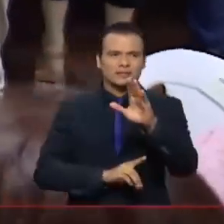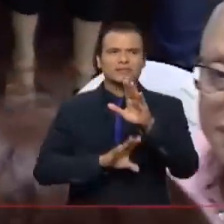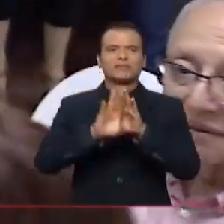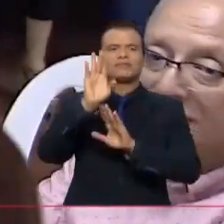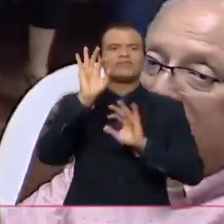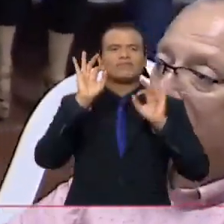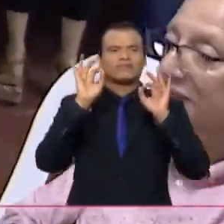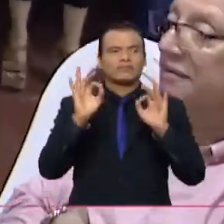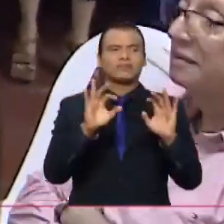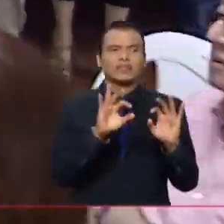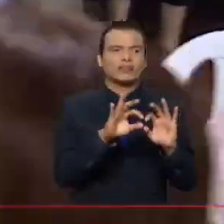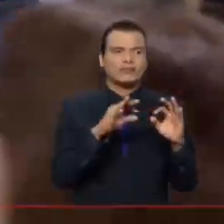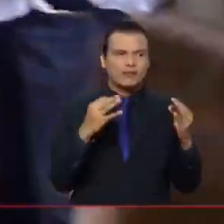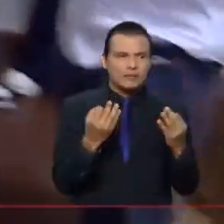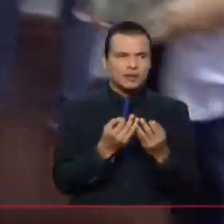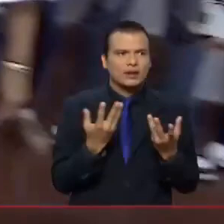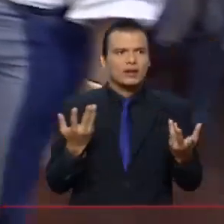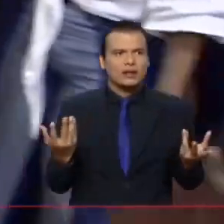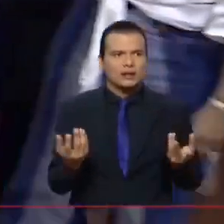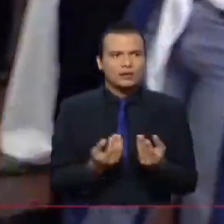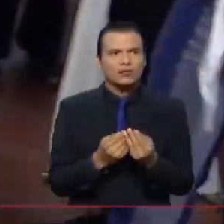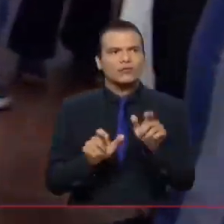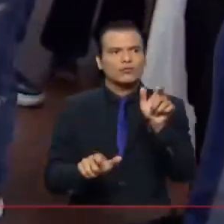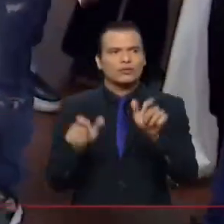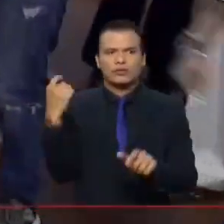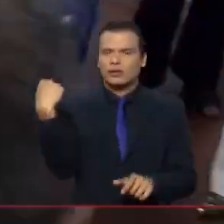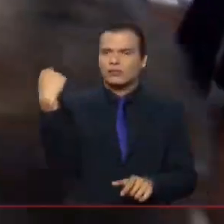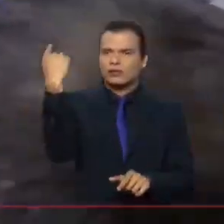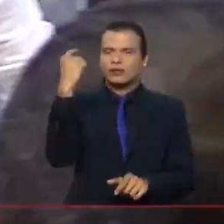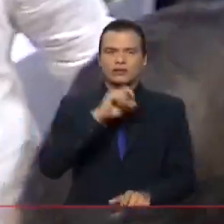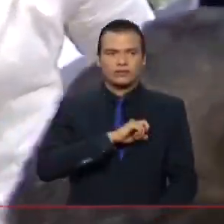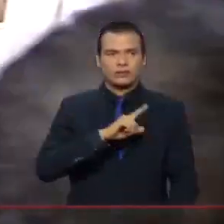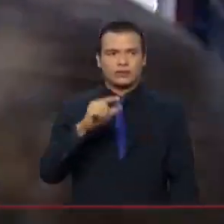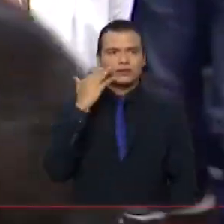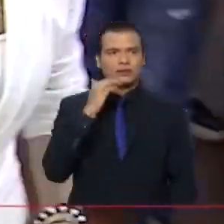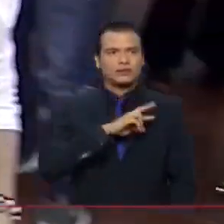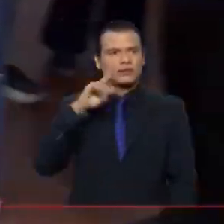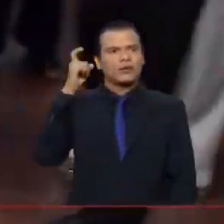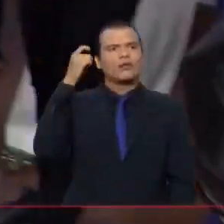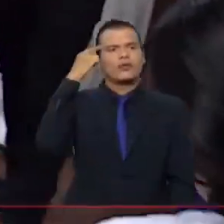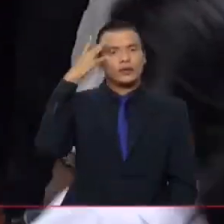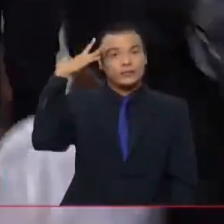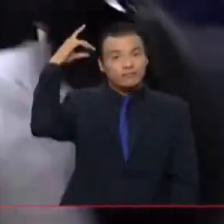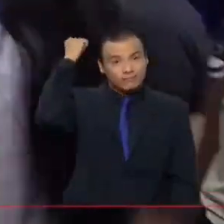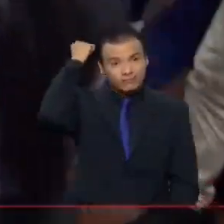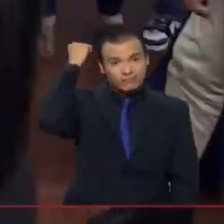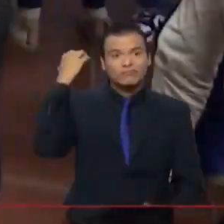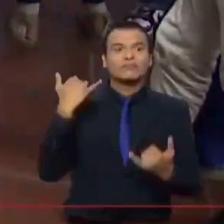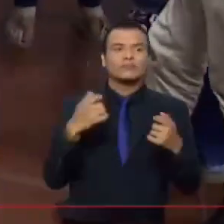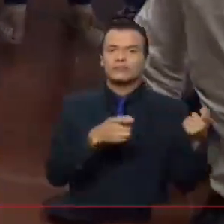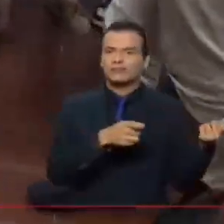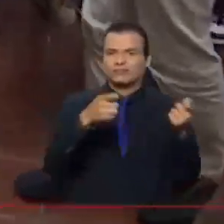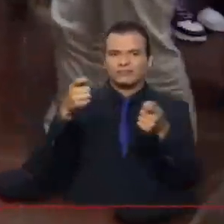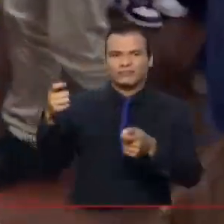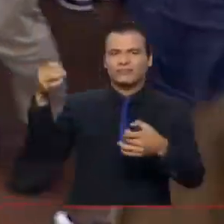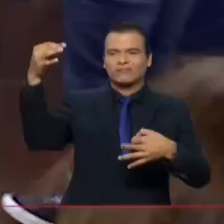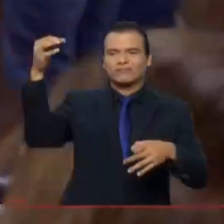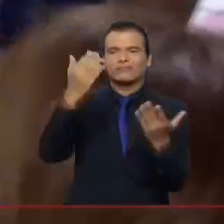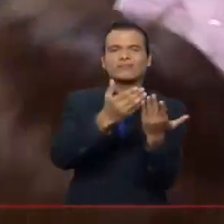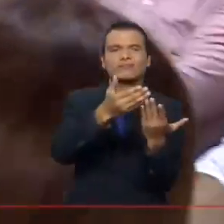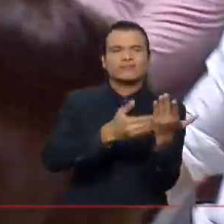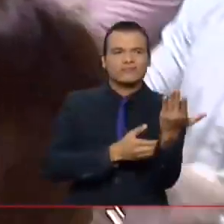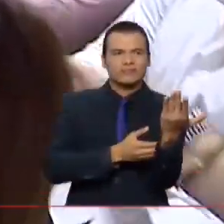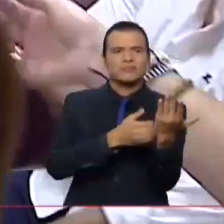Acompañada de familiares y líderes políticos de la región, la gobernadora electa para el Valle del Cauca, Dilian Francisca Toro, recibió la credencial que la avala como